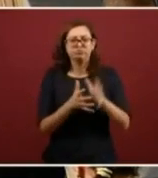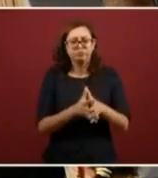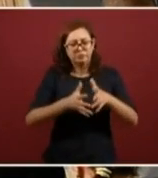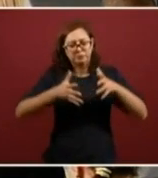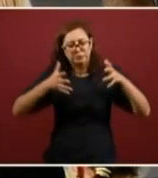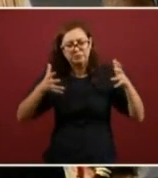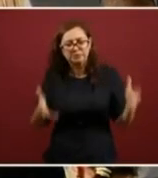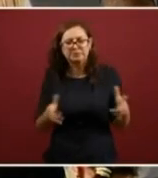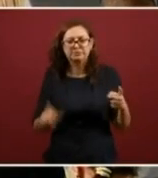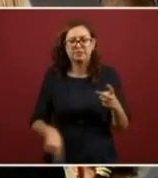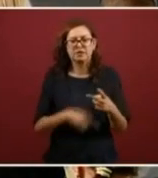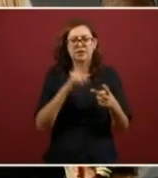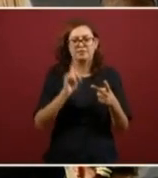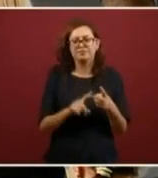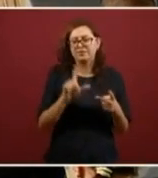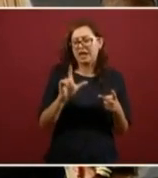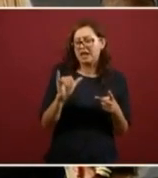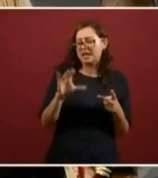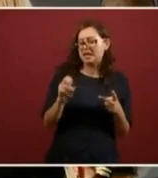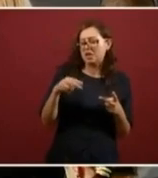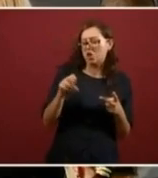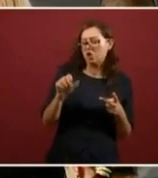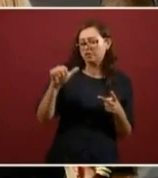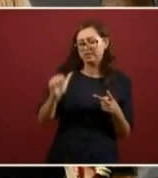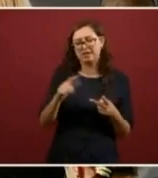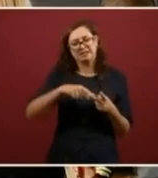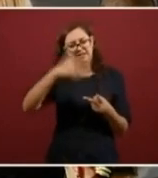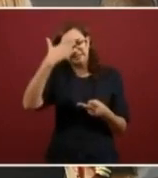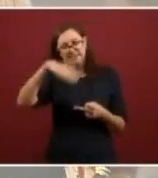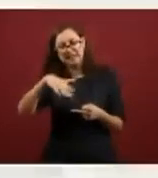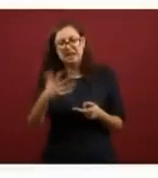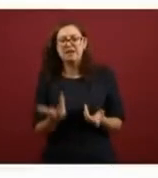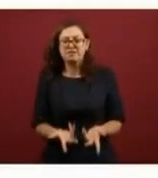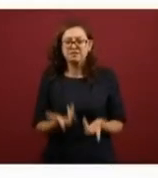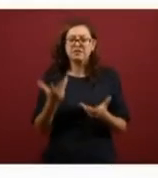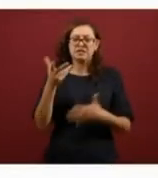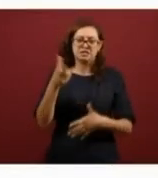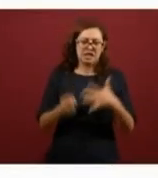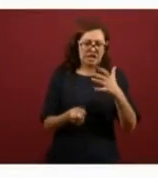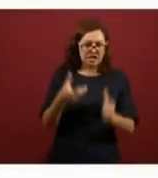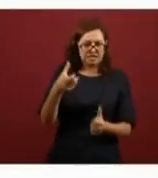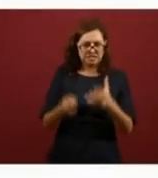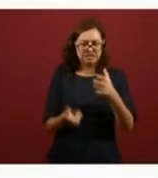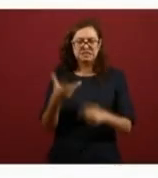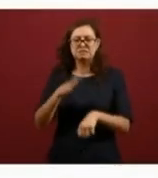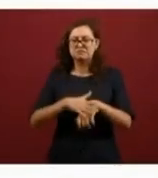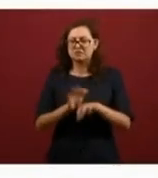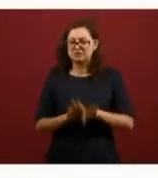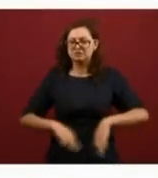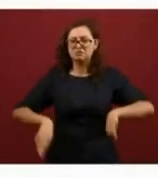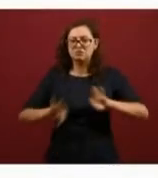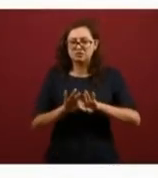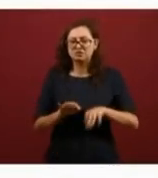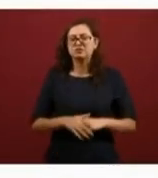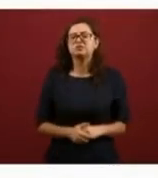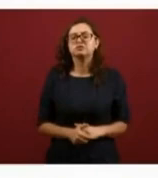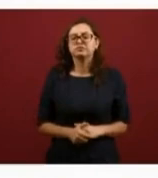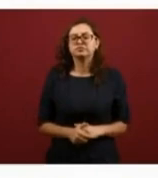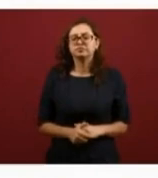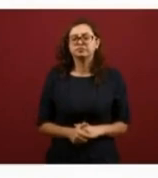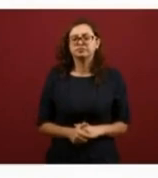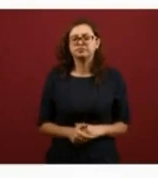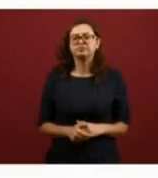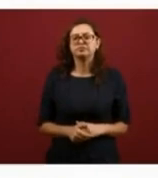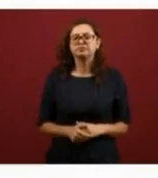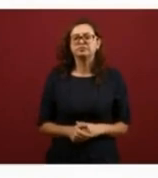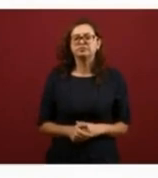en el caso de Liconsa, como ustedes saben, se dedica al acopio de leche y, por otro lado, después de industrializarla,